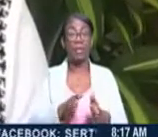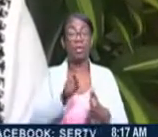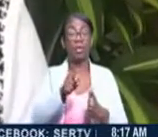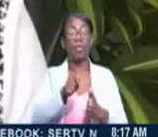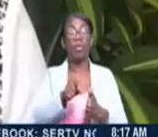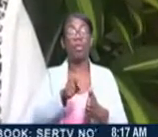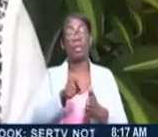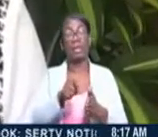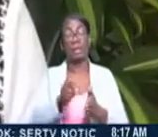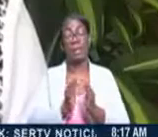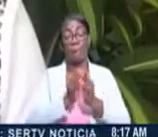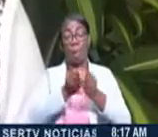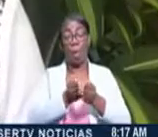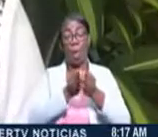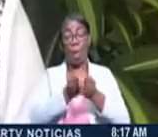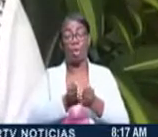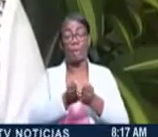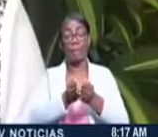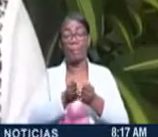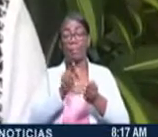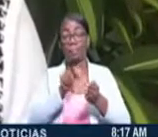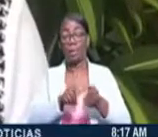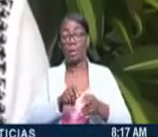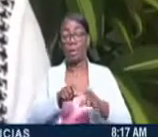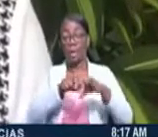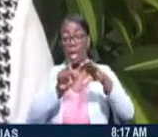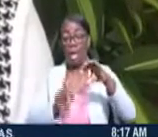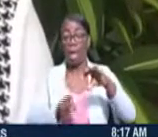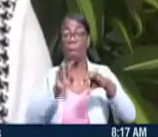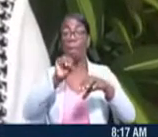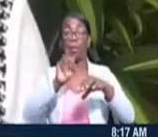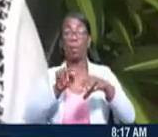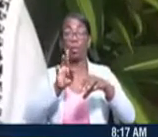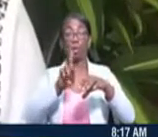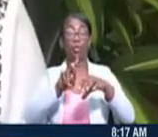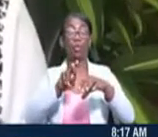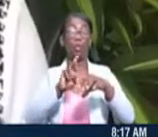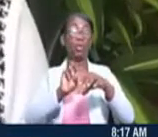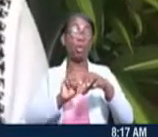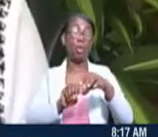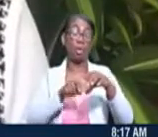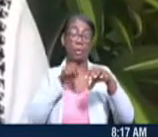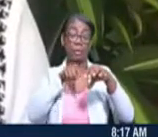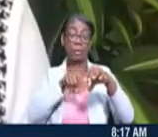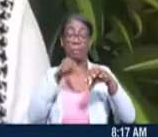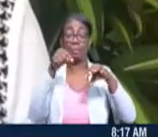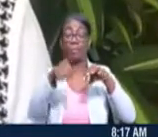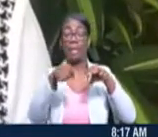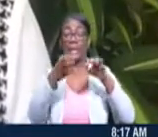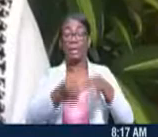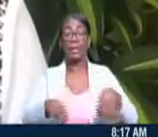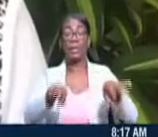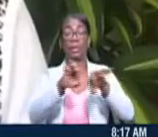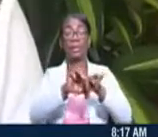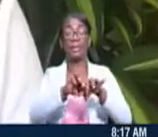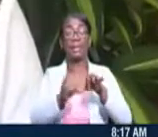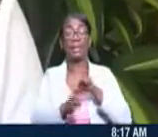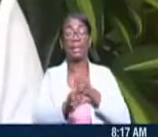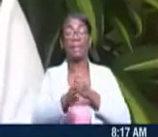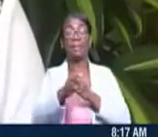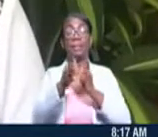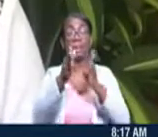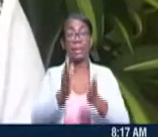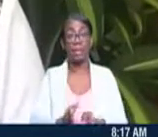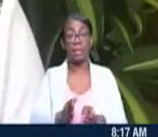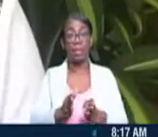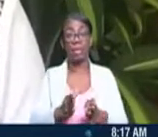su embarcación, motor fuera de borda. La verdad que es muy importante, el pescador juega un rol importante en la